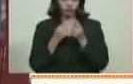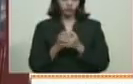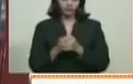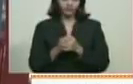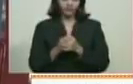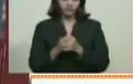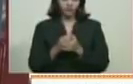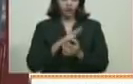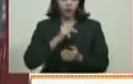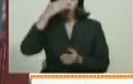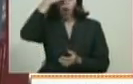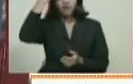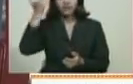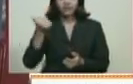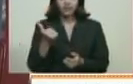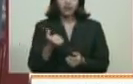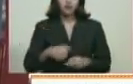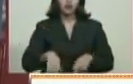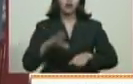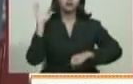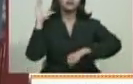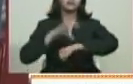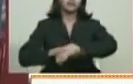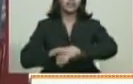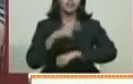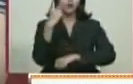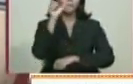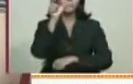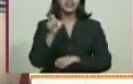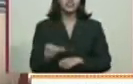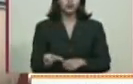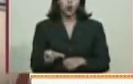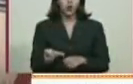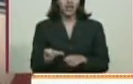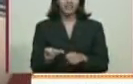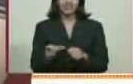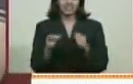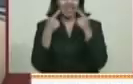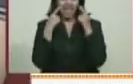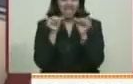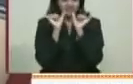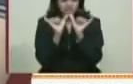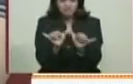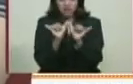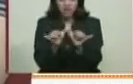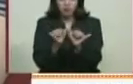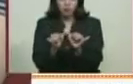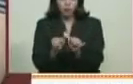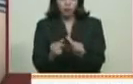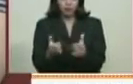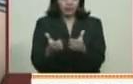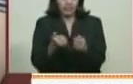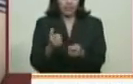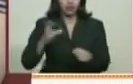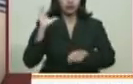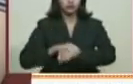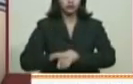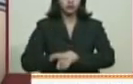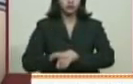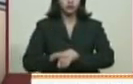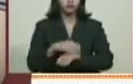no olvides que fueron detenidos dos personas en flagrancia. Correcto, eso le iba a consultar. La primera rueda de prensa que nosotros damos, que fue el día